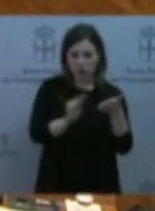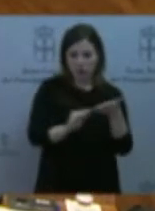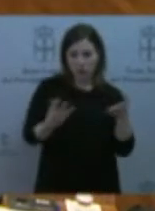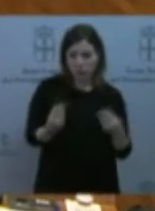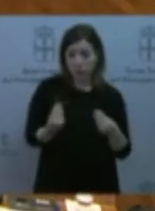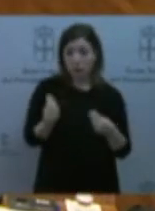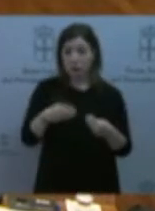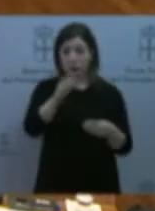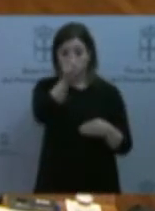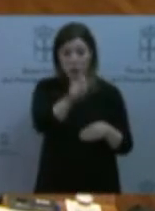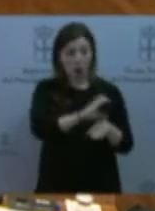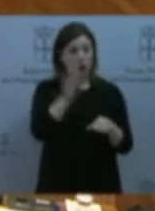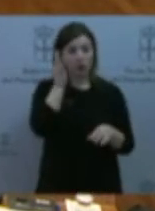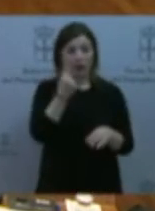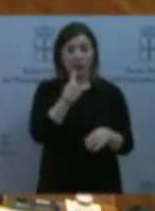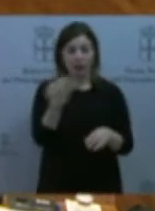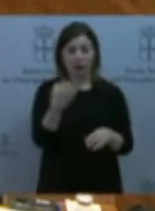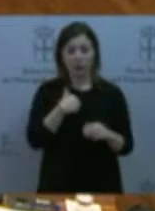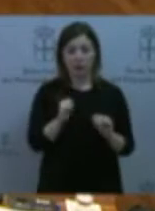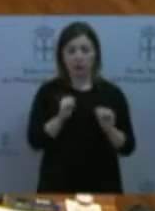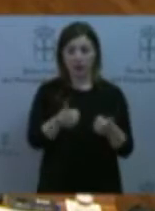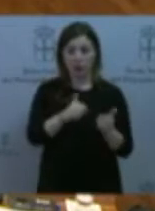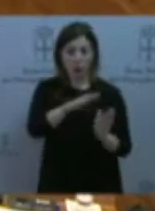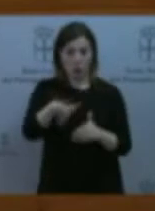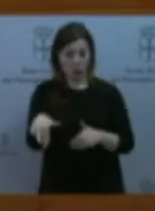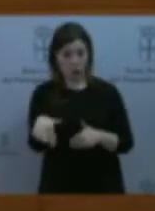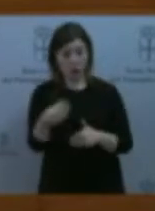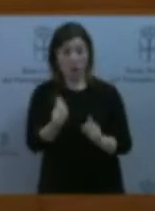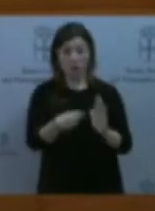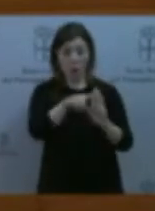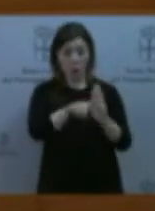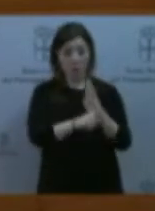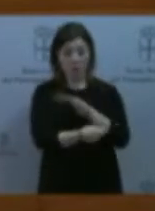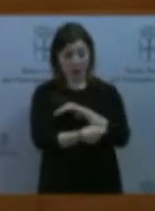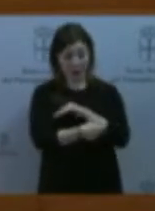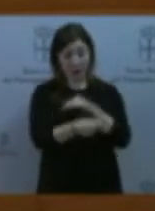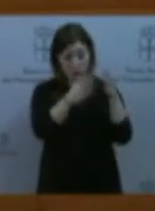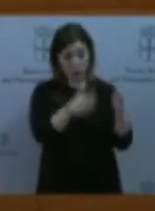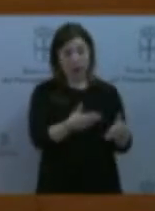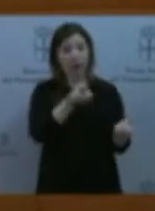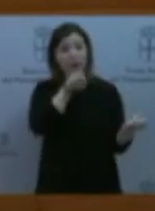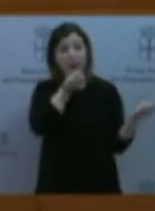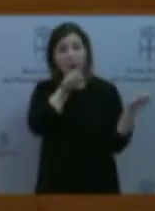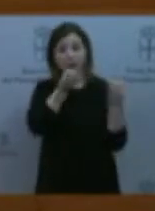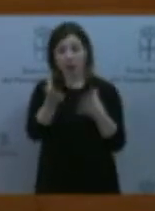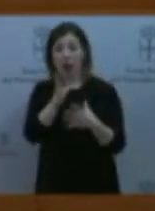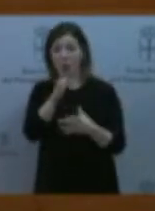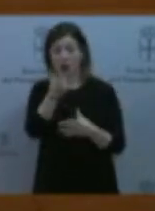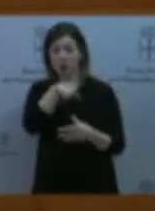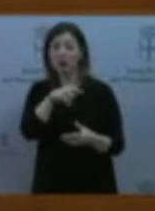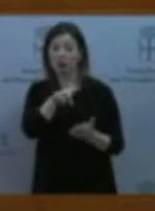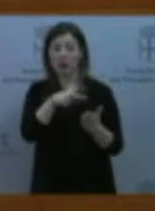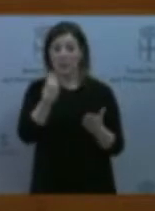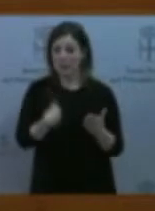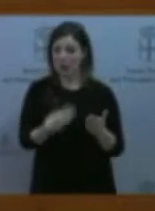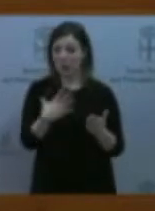por el final. Todas esas medidas que usted acaba de decir podríamos firmarlas ahora mismo nosotros, pero incumplen la ley de montes asturianas,